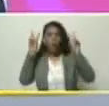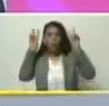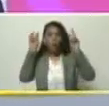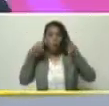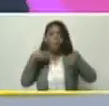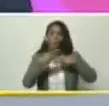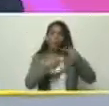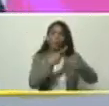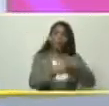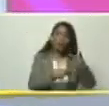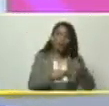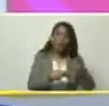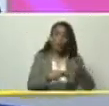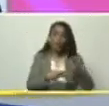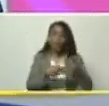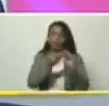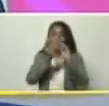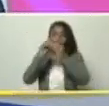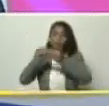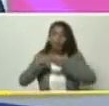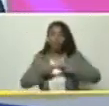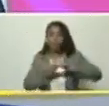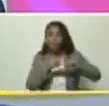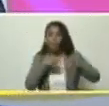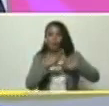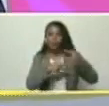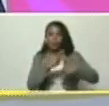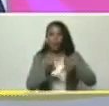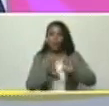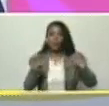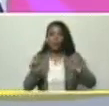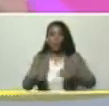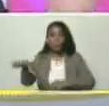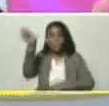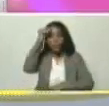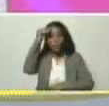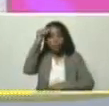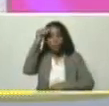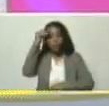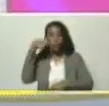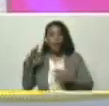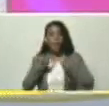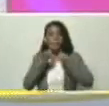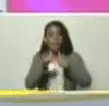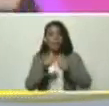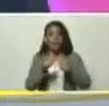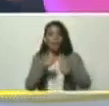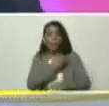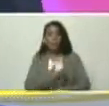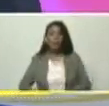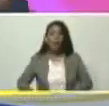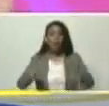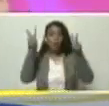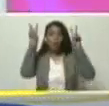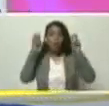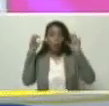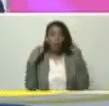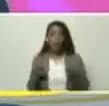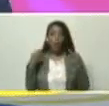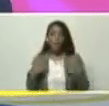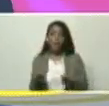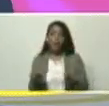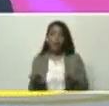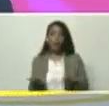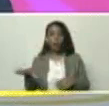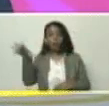proceso de reconfiguración de los procesos educativos y de aprendizaje, que arrancan, presidente, con una nueva normalidad en